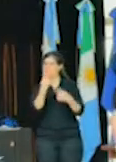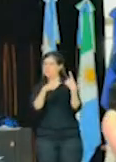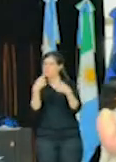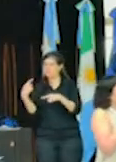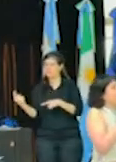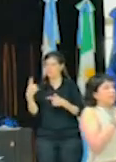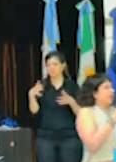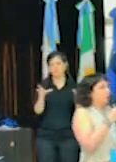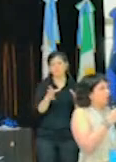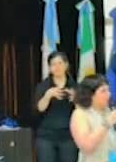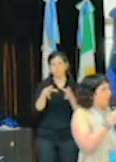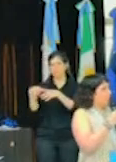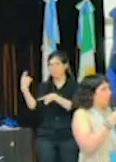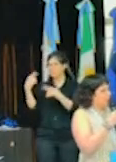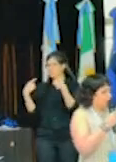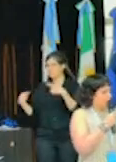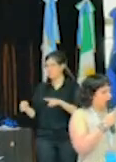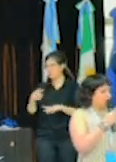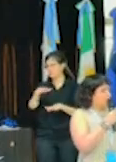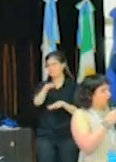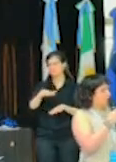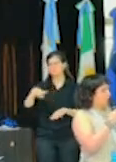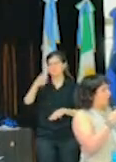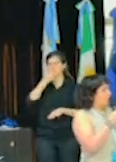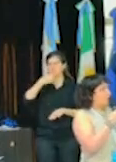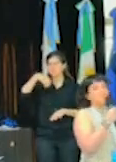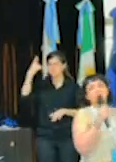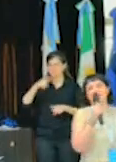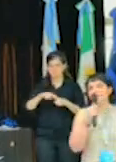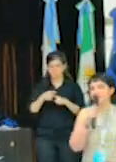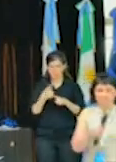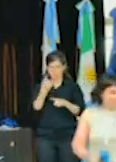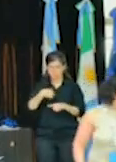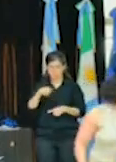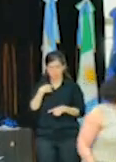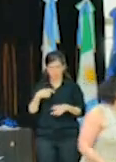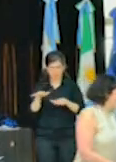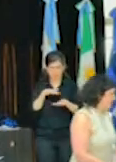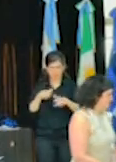agrupaciones, desde cualquier lado podemos hacer política. Nada más.